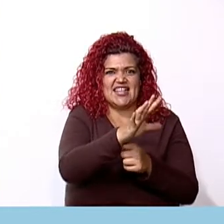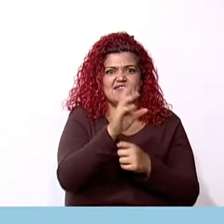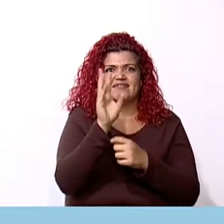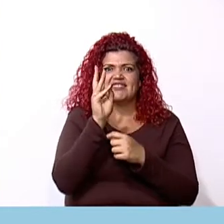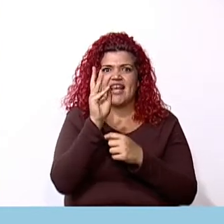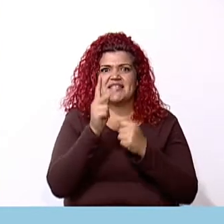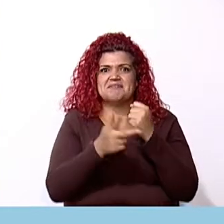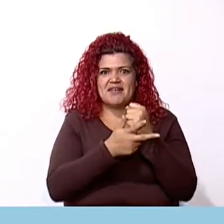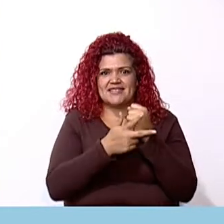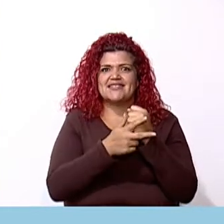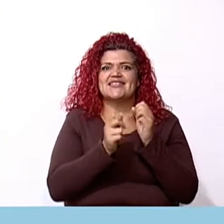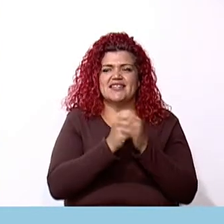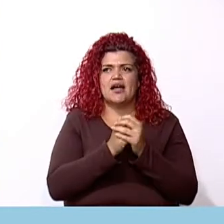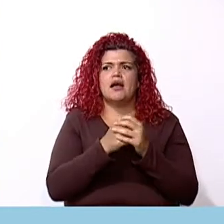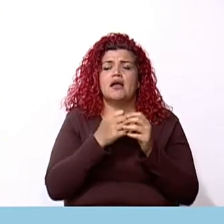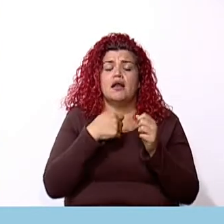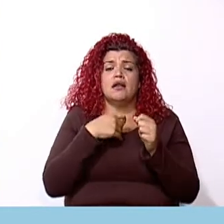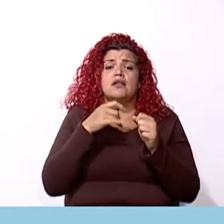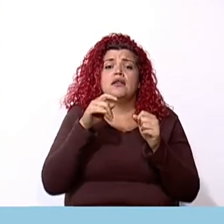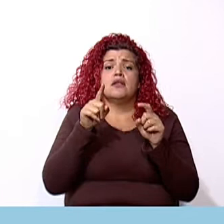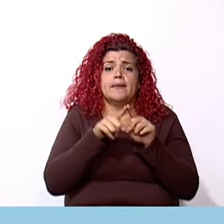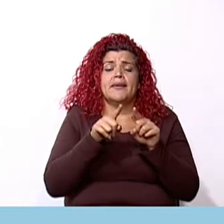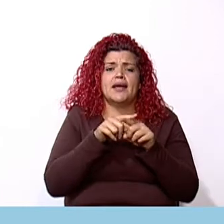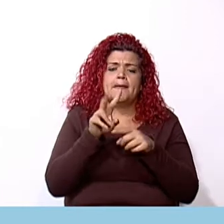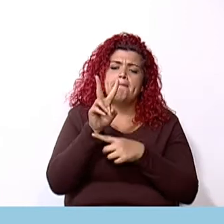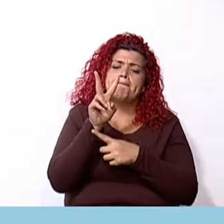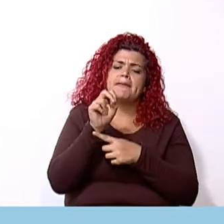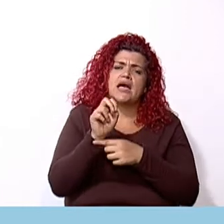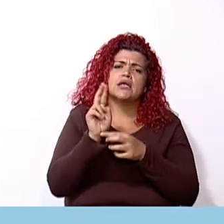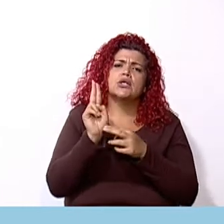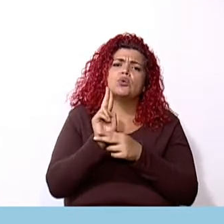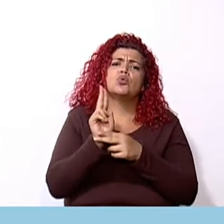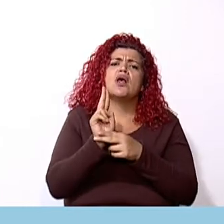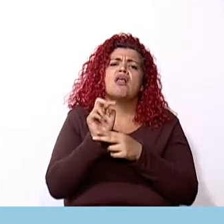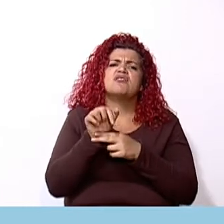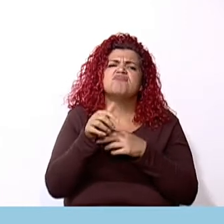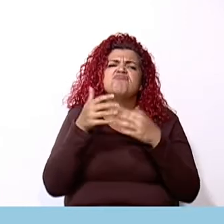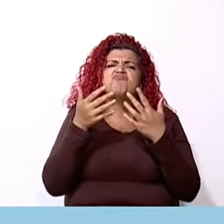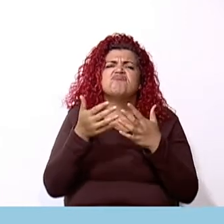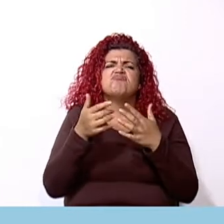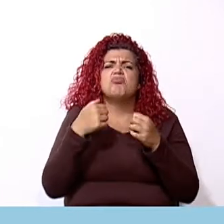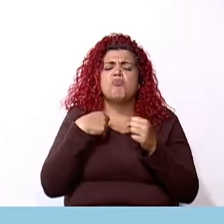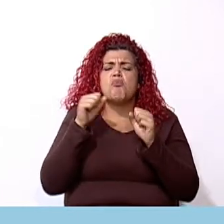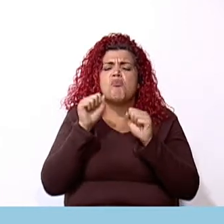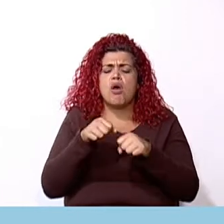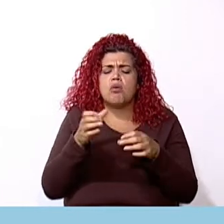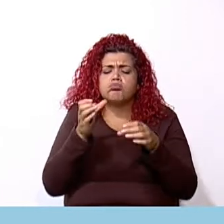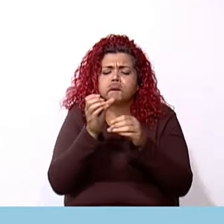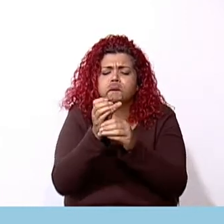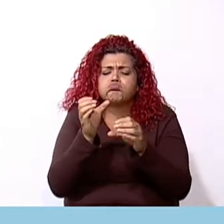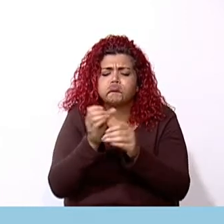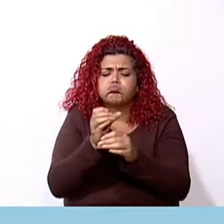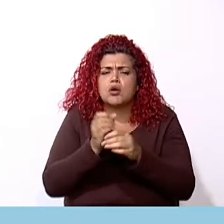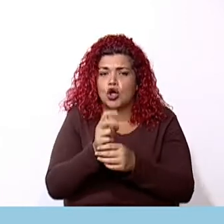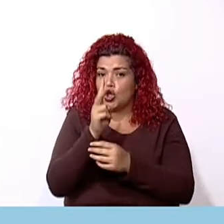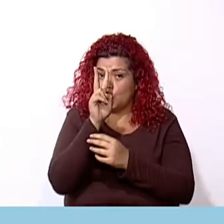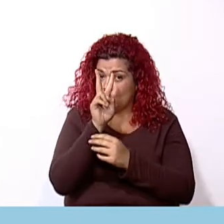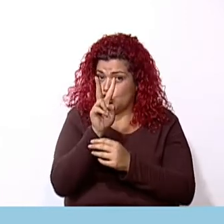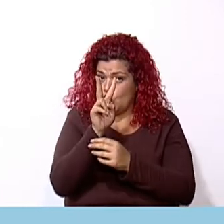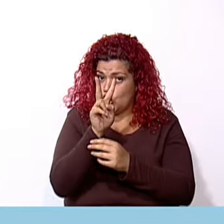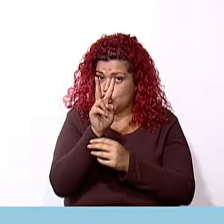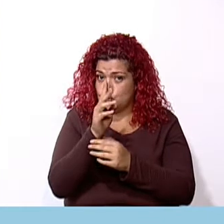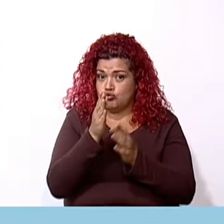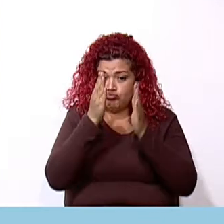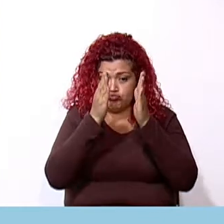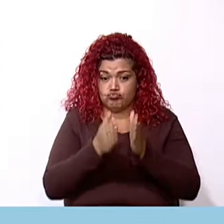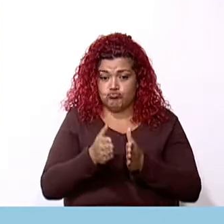También tenemos 20 unidades que podemos agrupar en 2